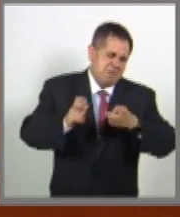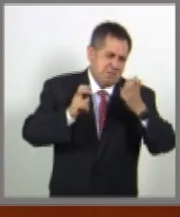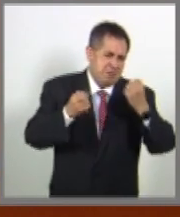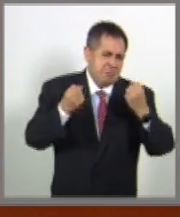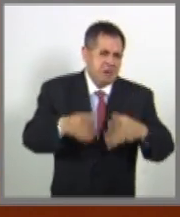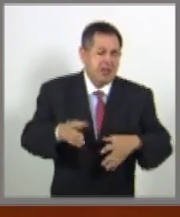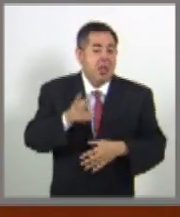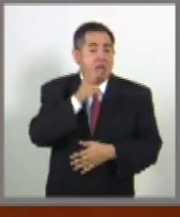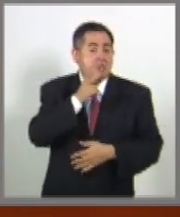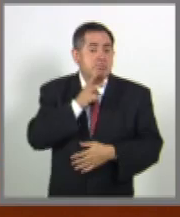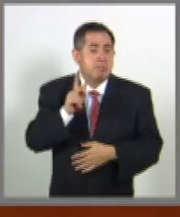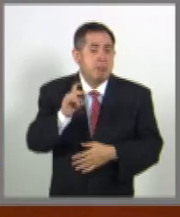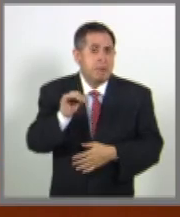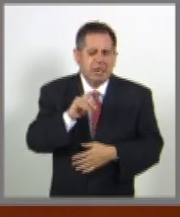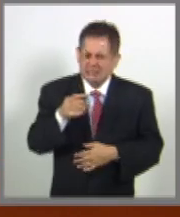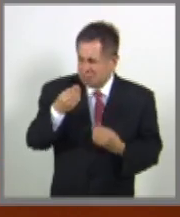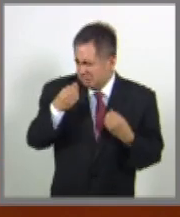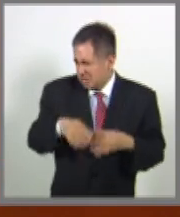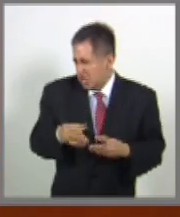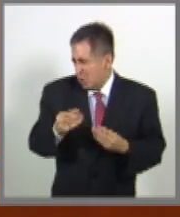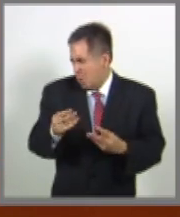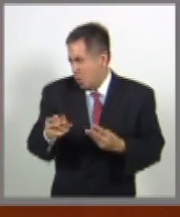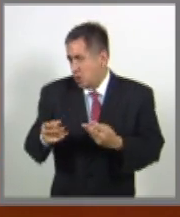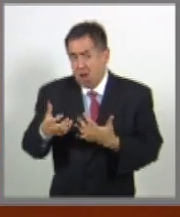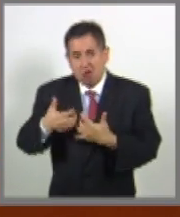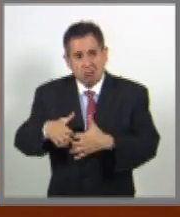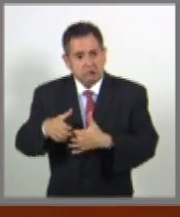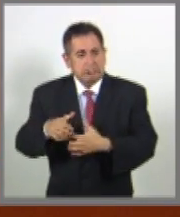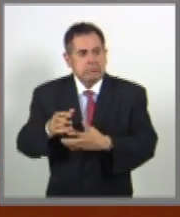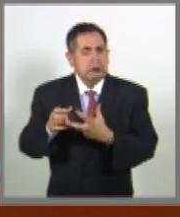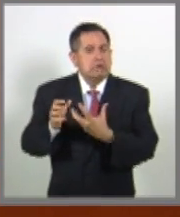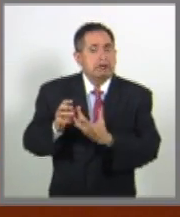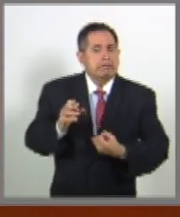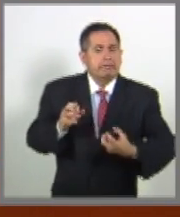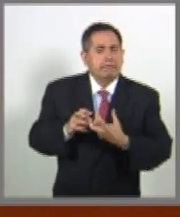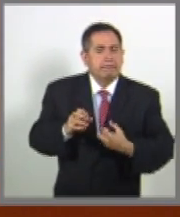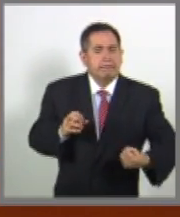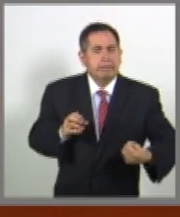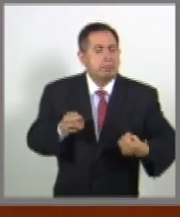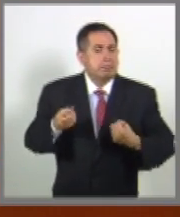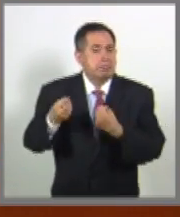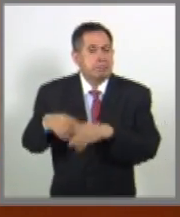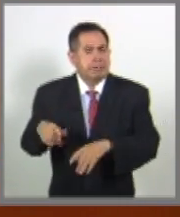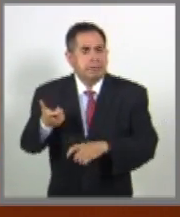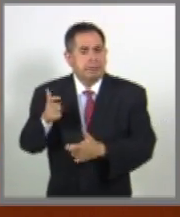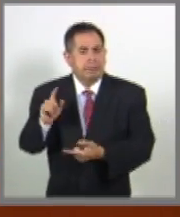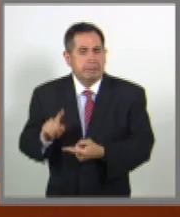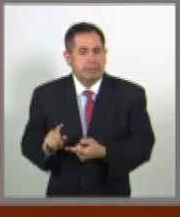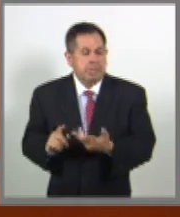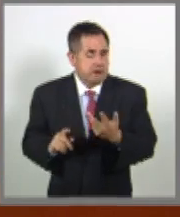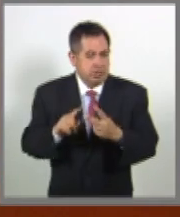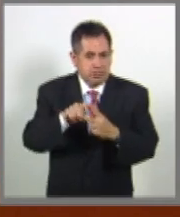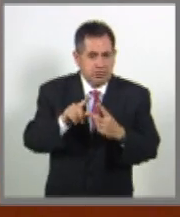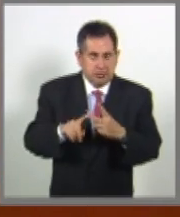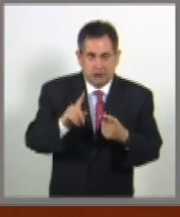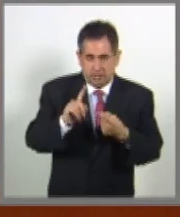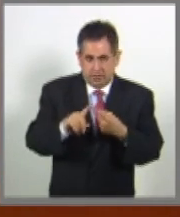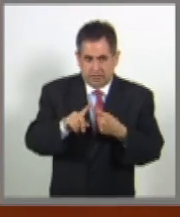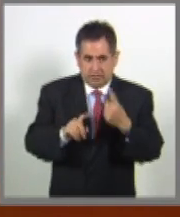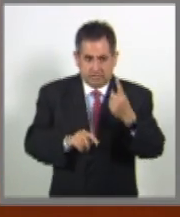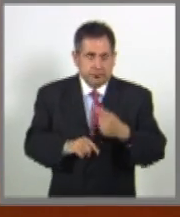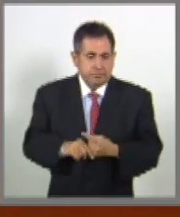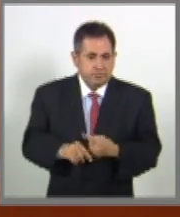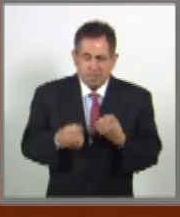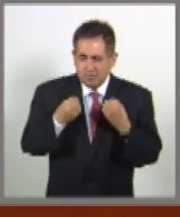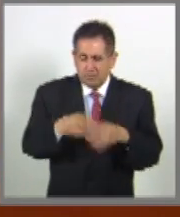directamente a Petróleos Mexicanos, empresa productiva del Estado, de todos los mexicanos, de dos maneras. La primera es